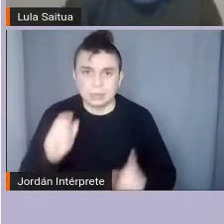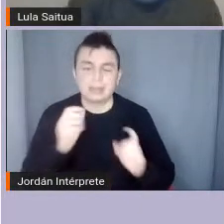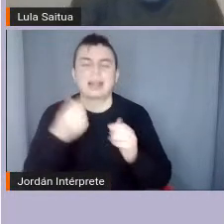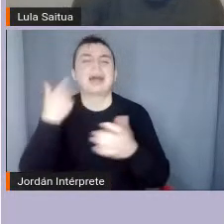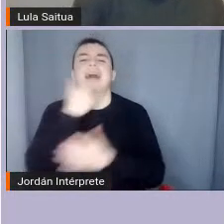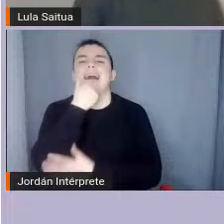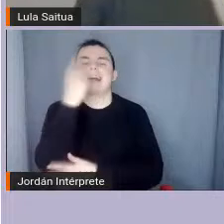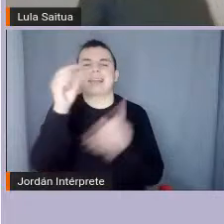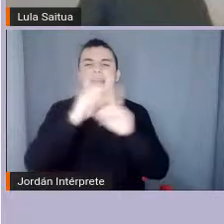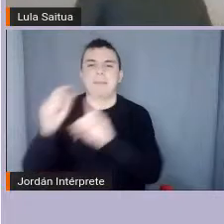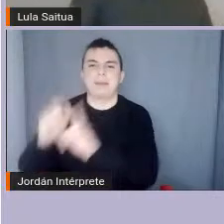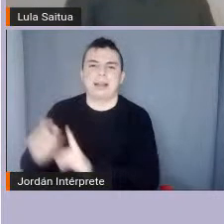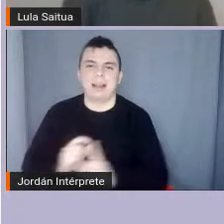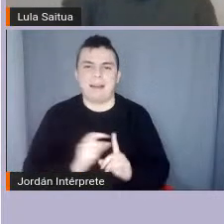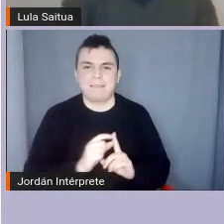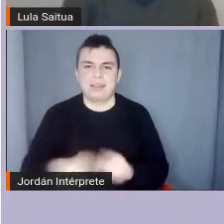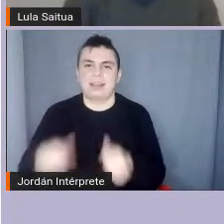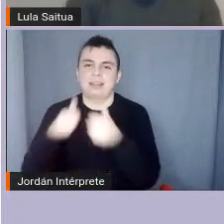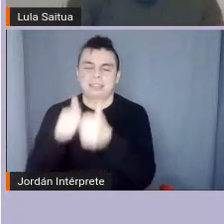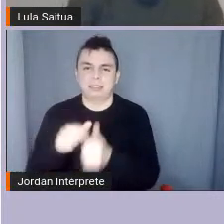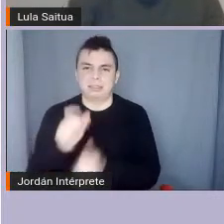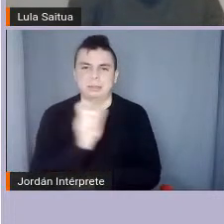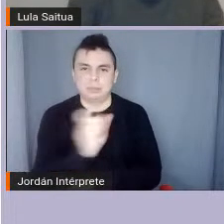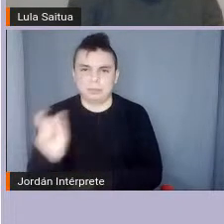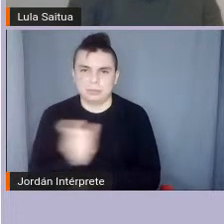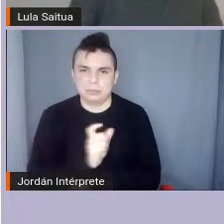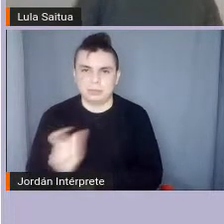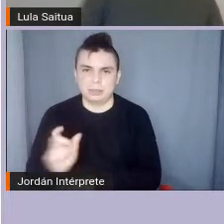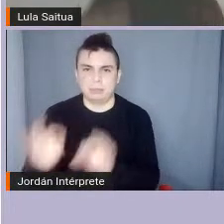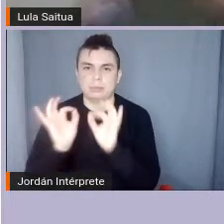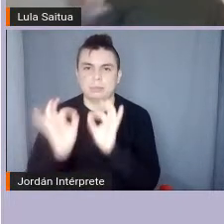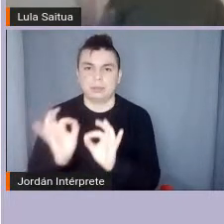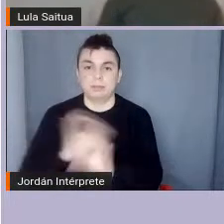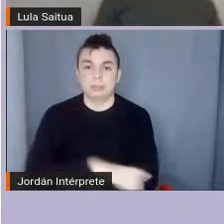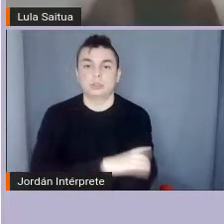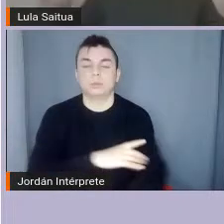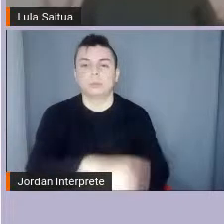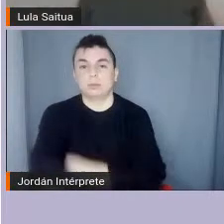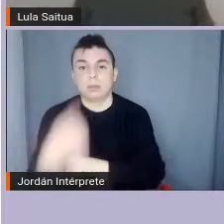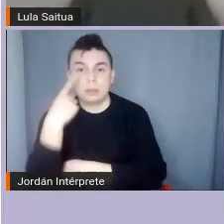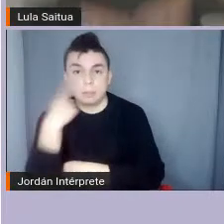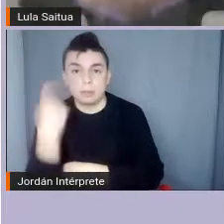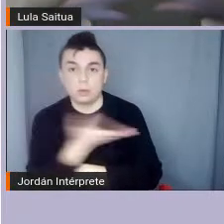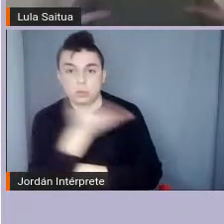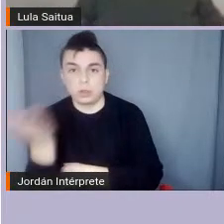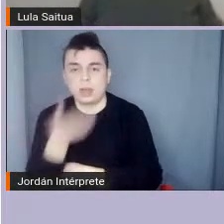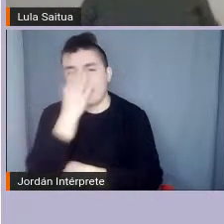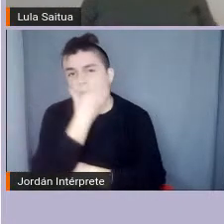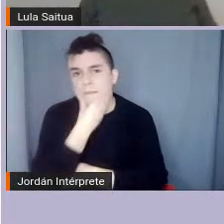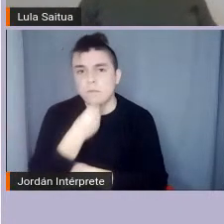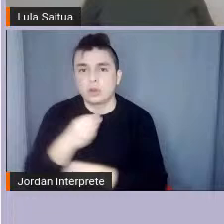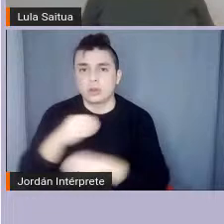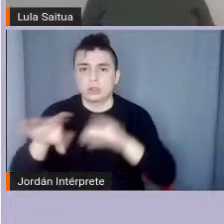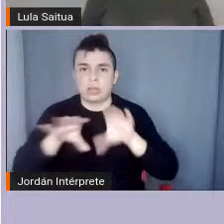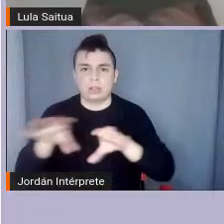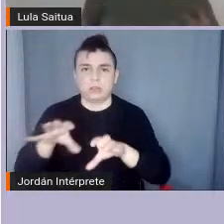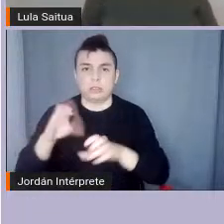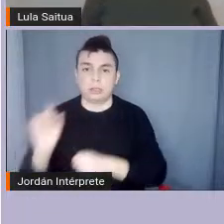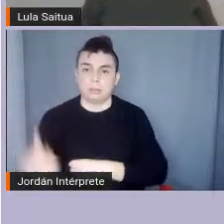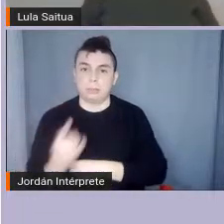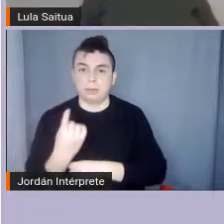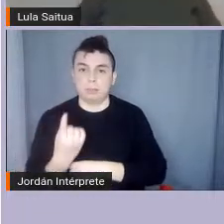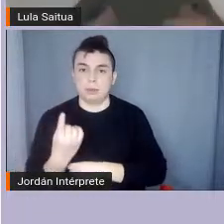sí. Ajá. Fíjense que aquí hay ejercicios bonitos. Primero nos podemos acostar y podemos